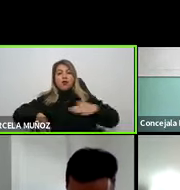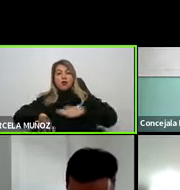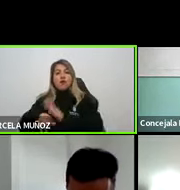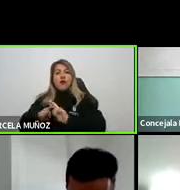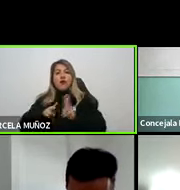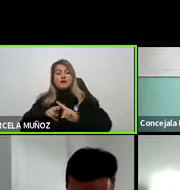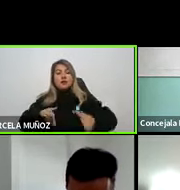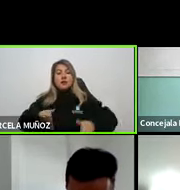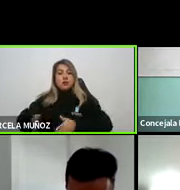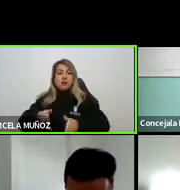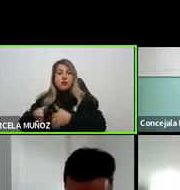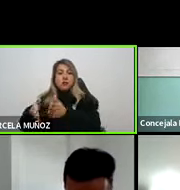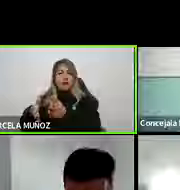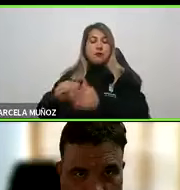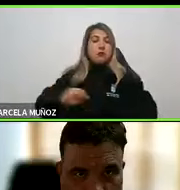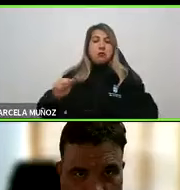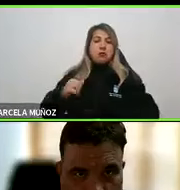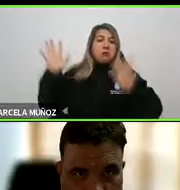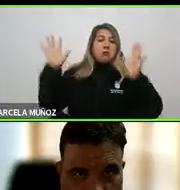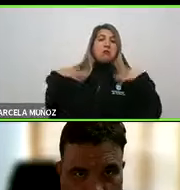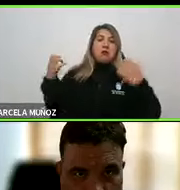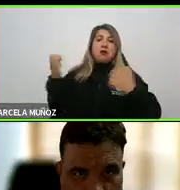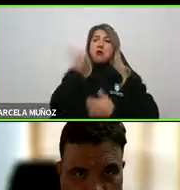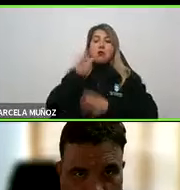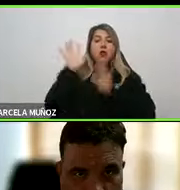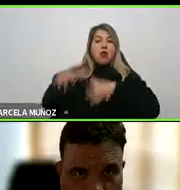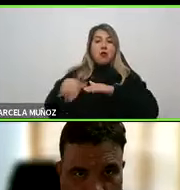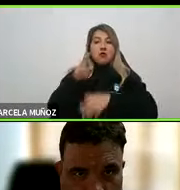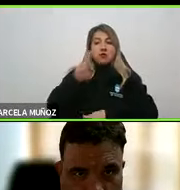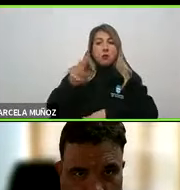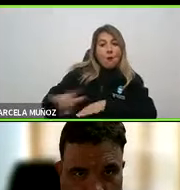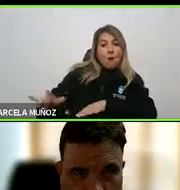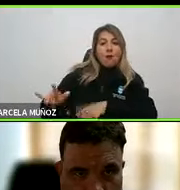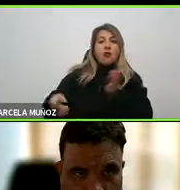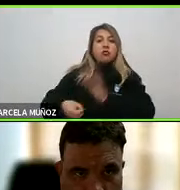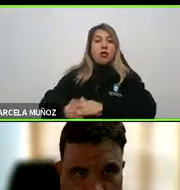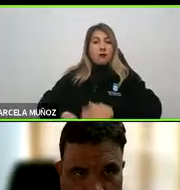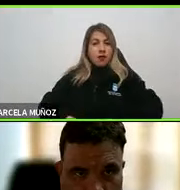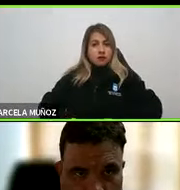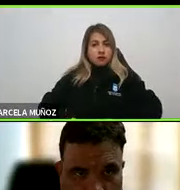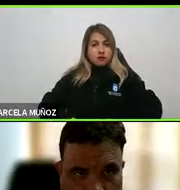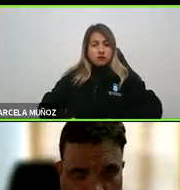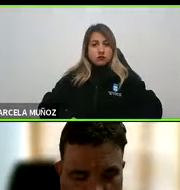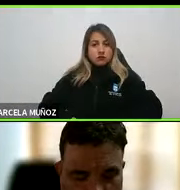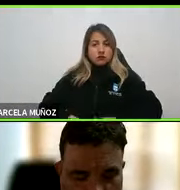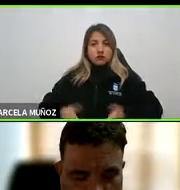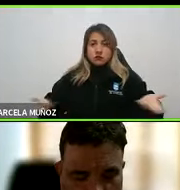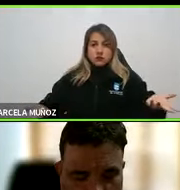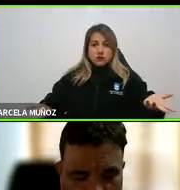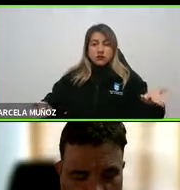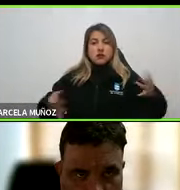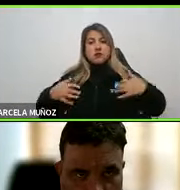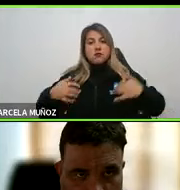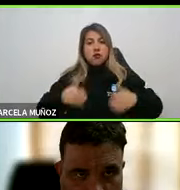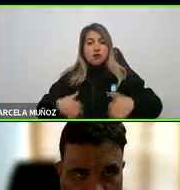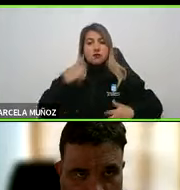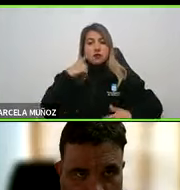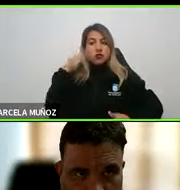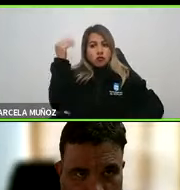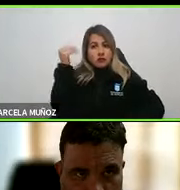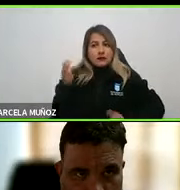todo, y simplemente decidió, como no cae agua, como se ve el sector seco, decidió tapar las zanjas de tierra que molestan para pasar, pero que no sabe que